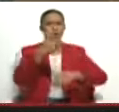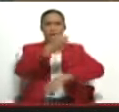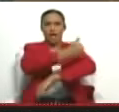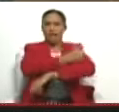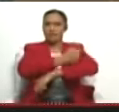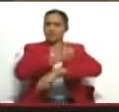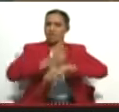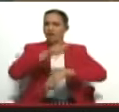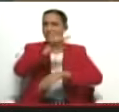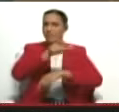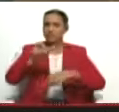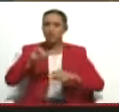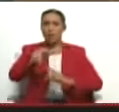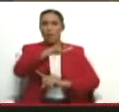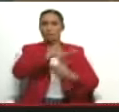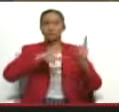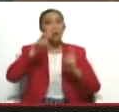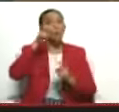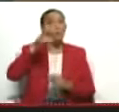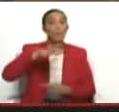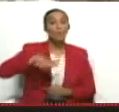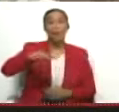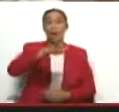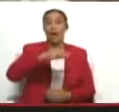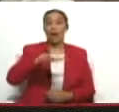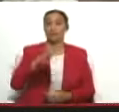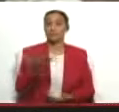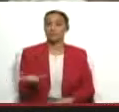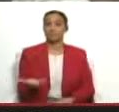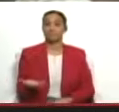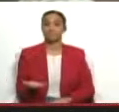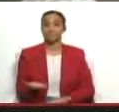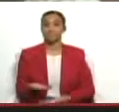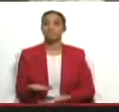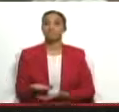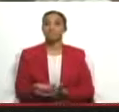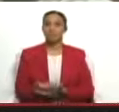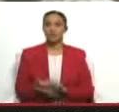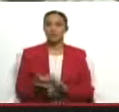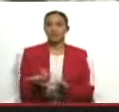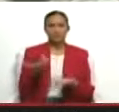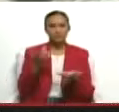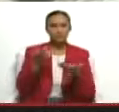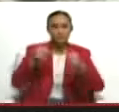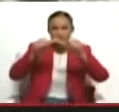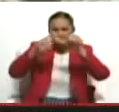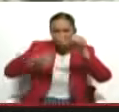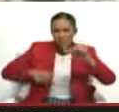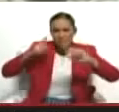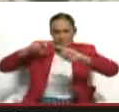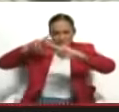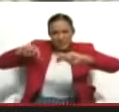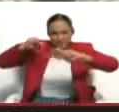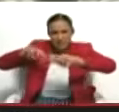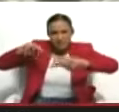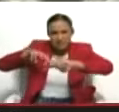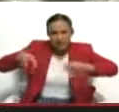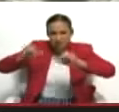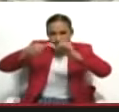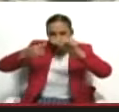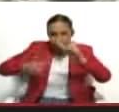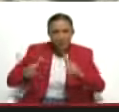nacional las pesquisas incluso nos ha llevado a tener otros indicios aparte de este